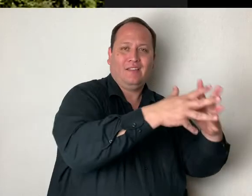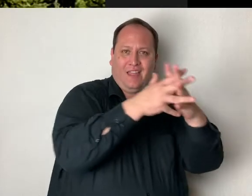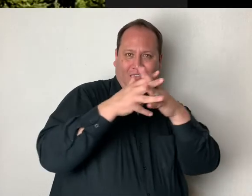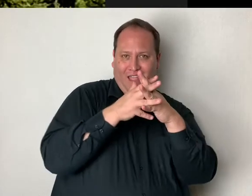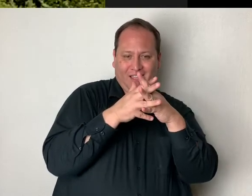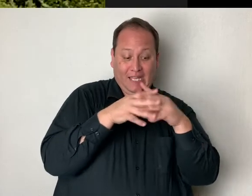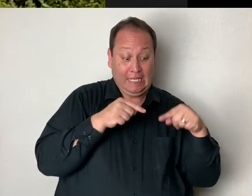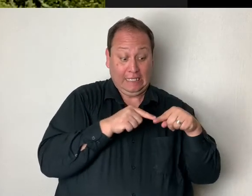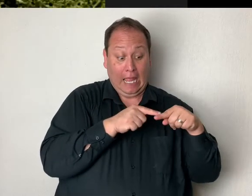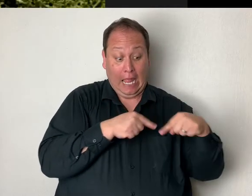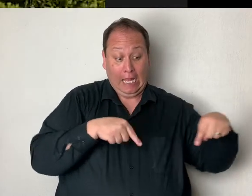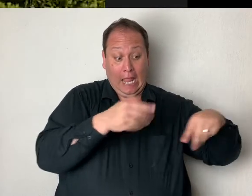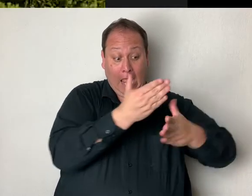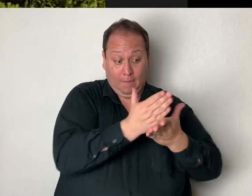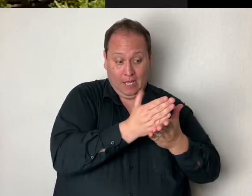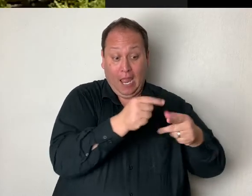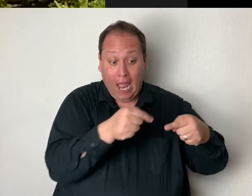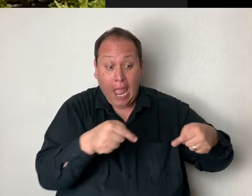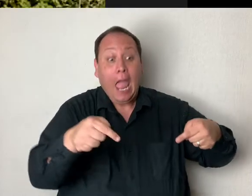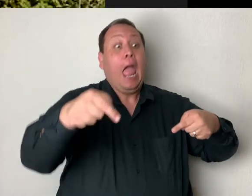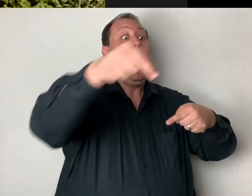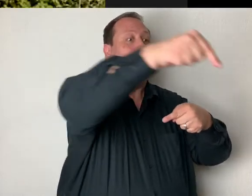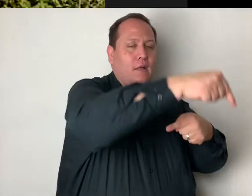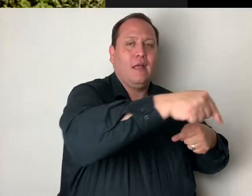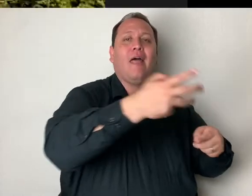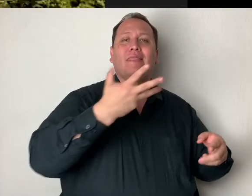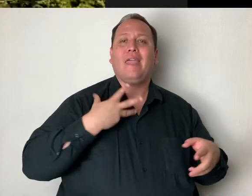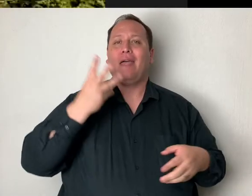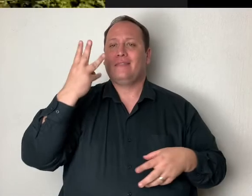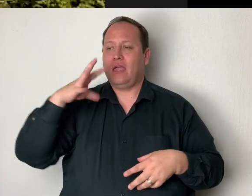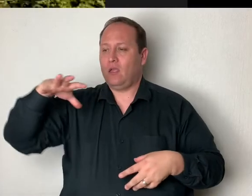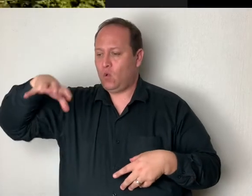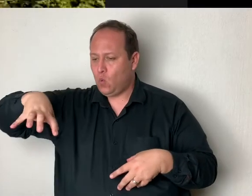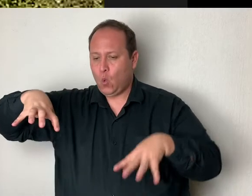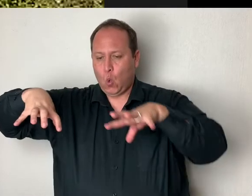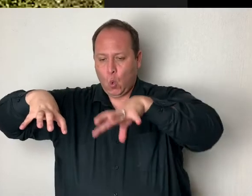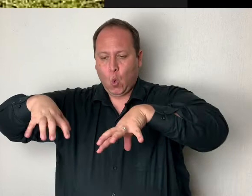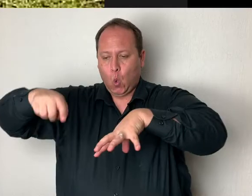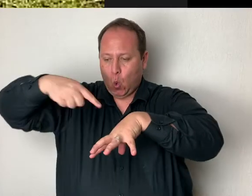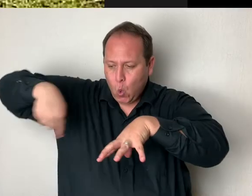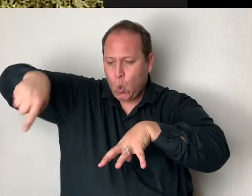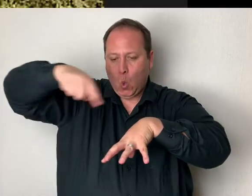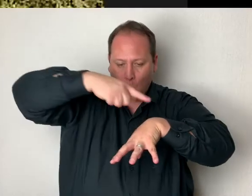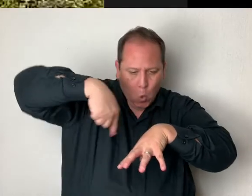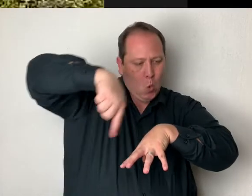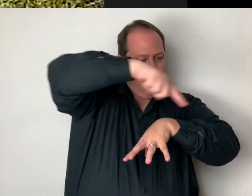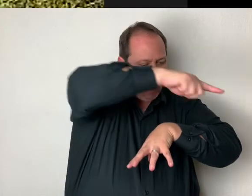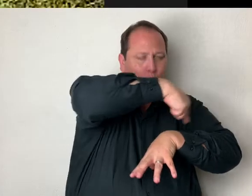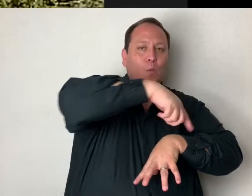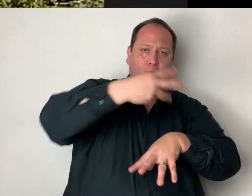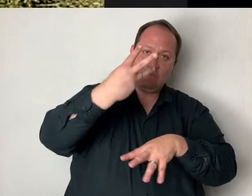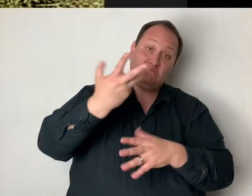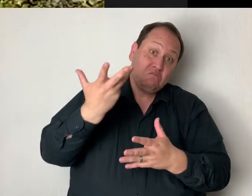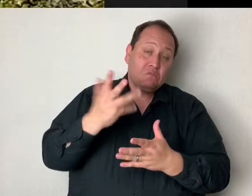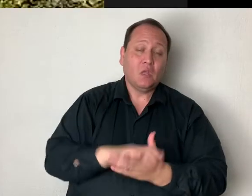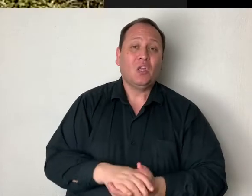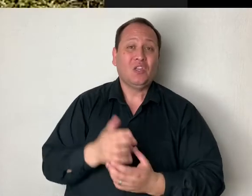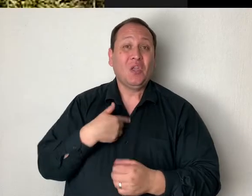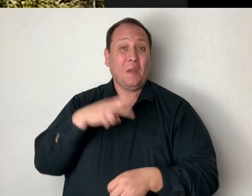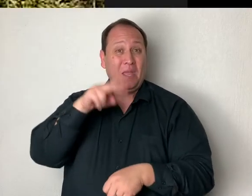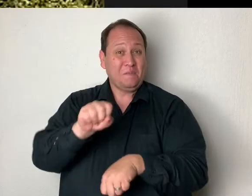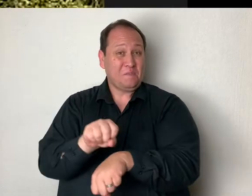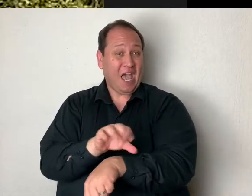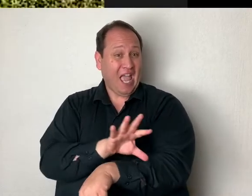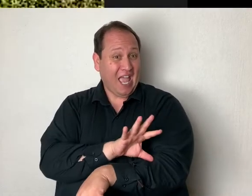tenemos 3 círculos binacionales, ¿no? Y como digo, estoy súper emocionado de la posibilidad